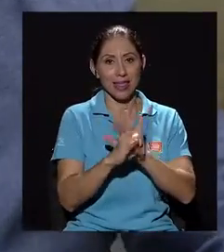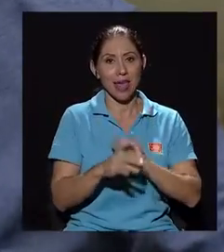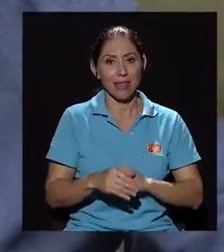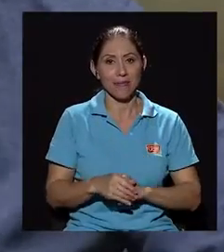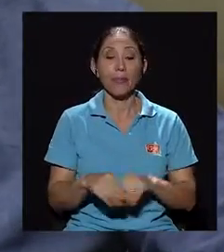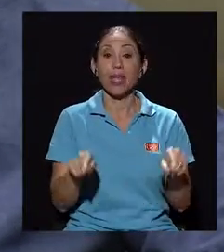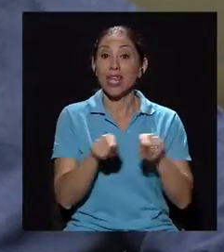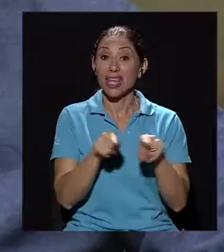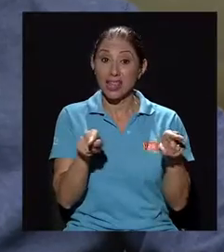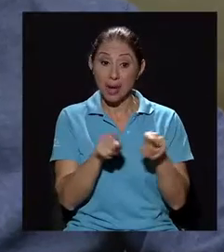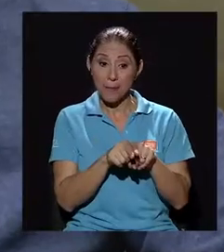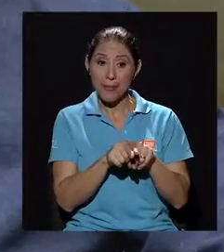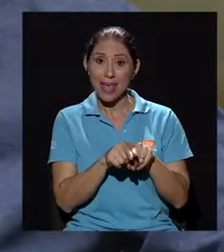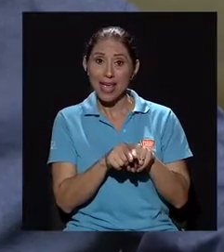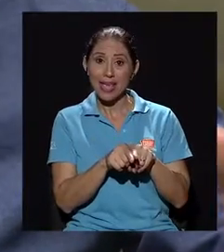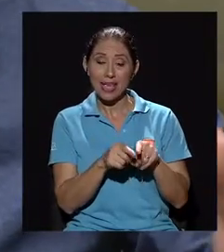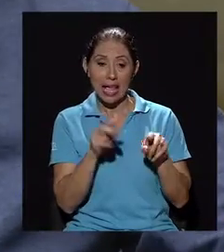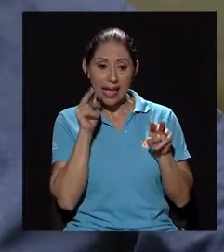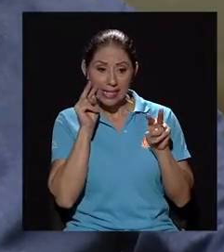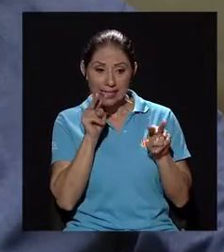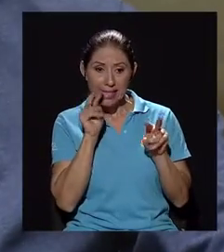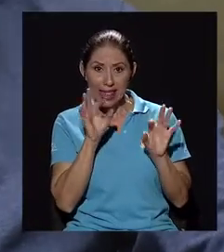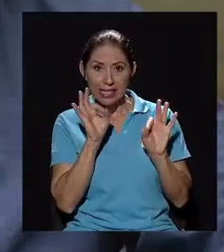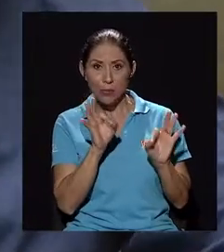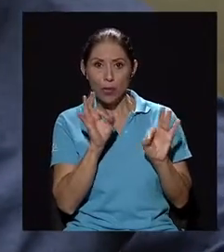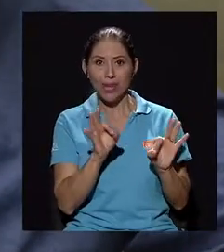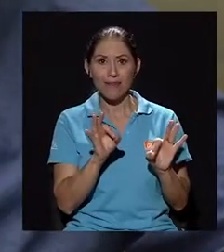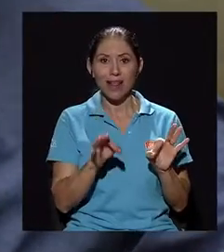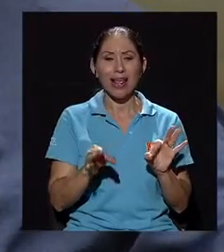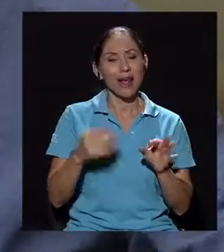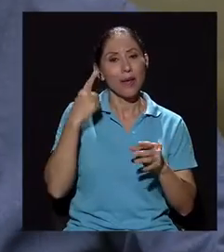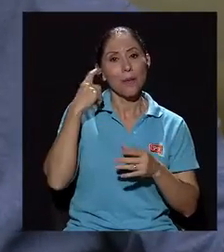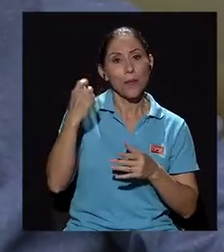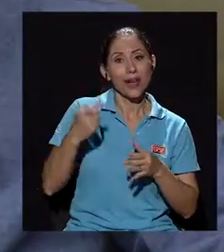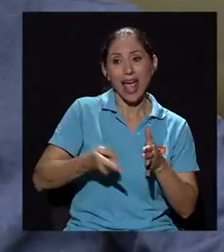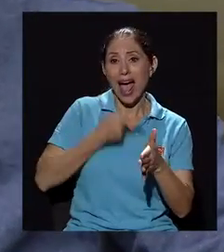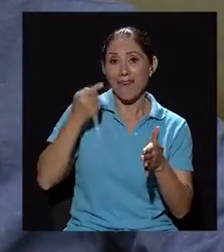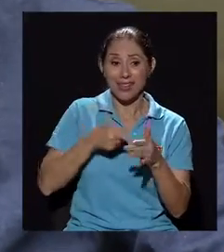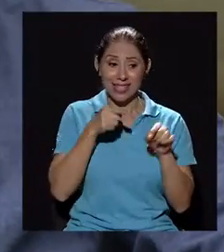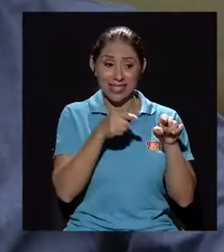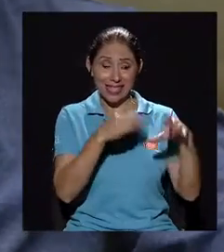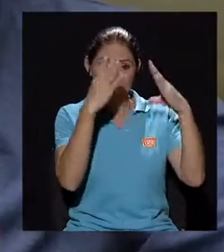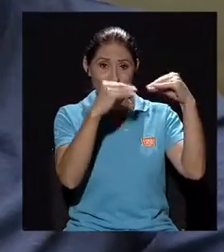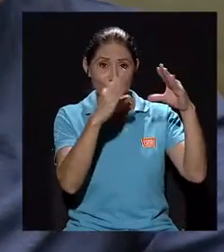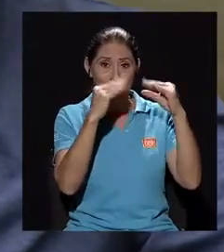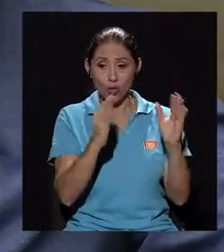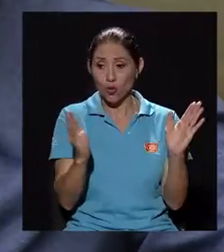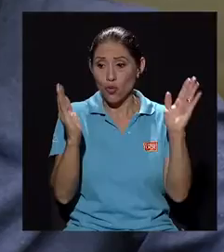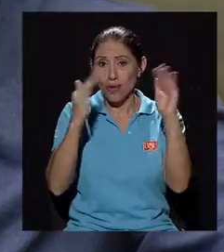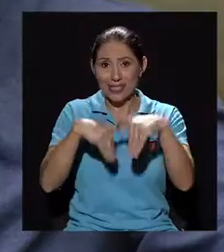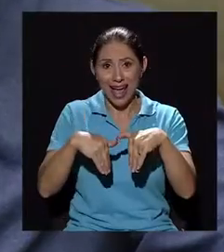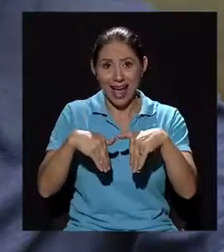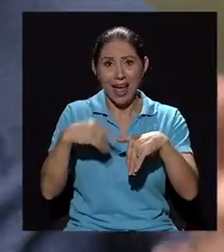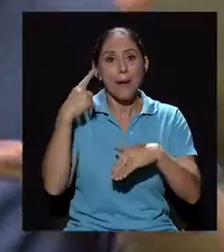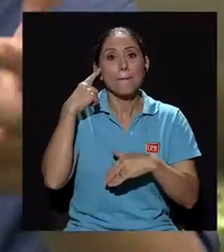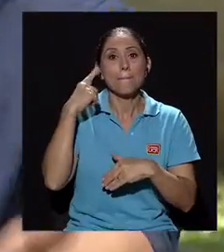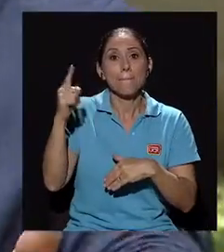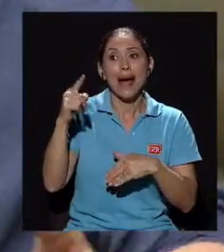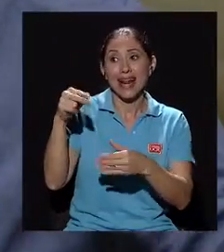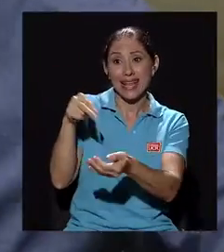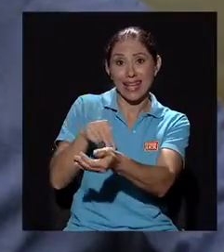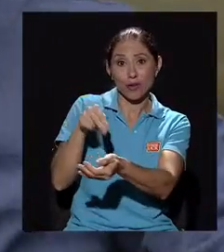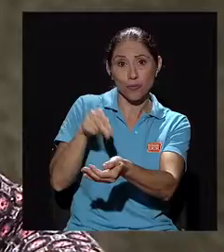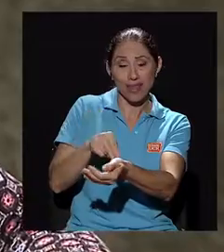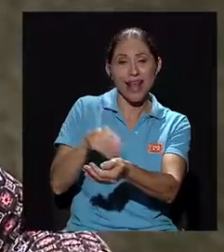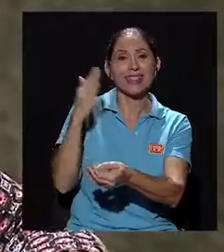a veces no se entiende, a veces esa información no está disponible para que en los hospitales los coordinadores de trasplantes sepan